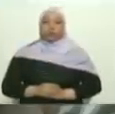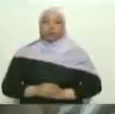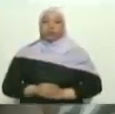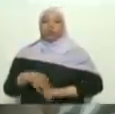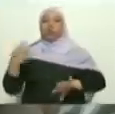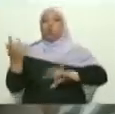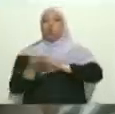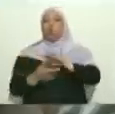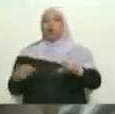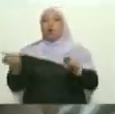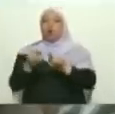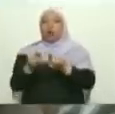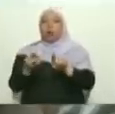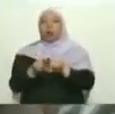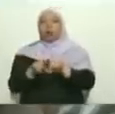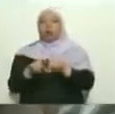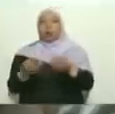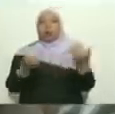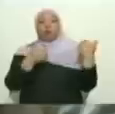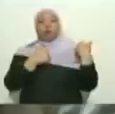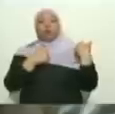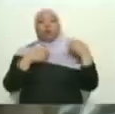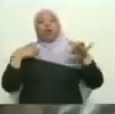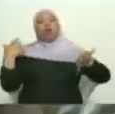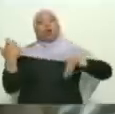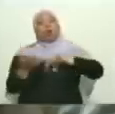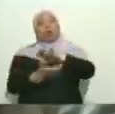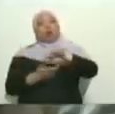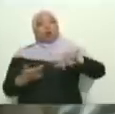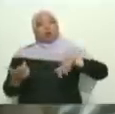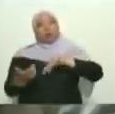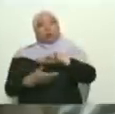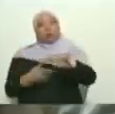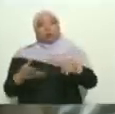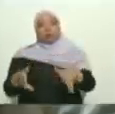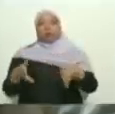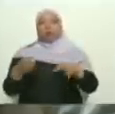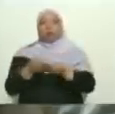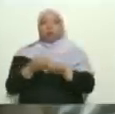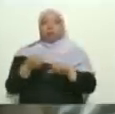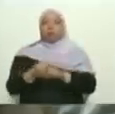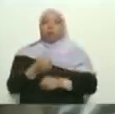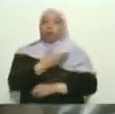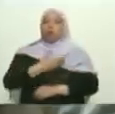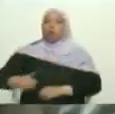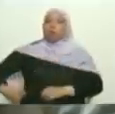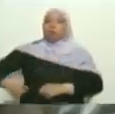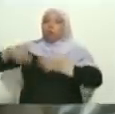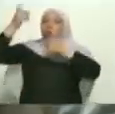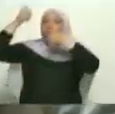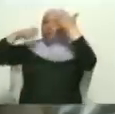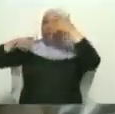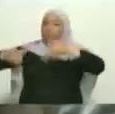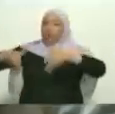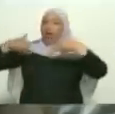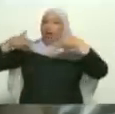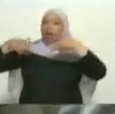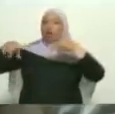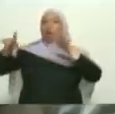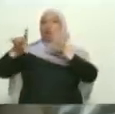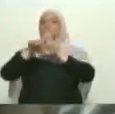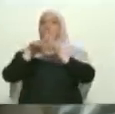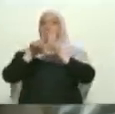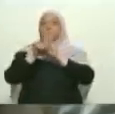fraguar, como dije, el referéndum revocatorio, del cual sale airoso el presidente Hugo Chávez, nada más y nada menos,